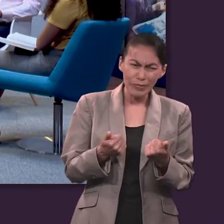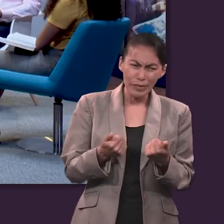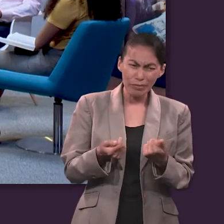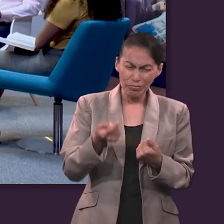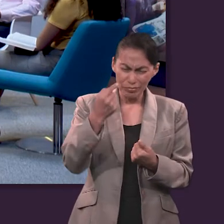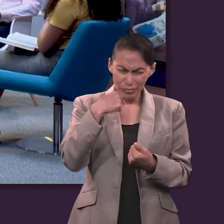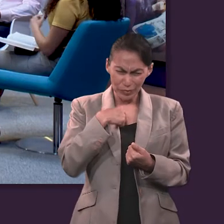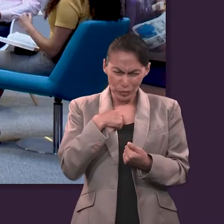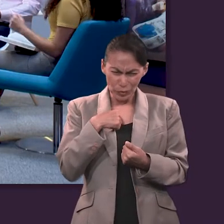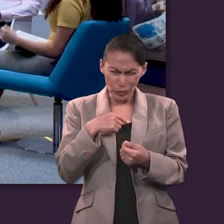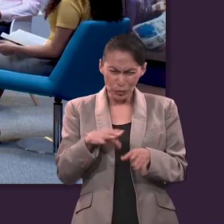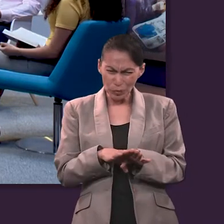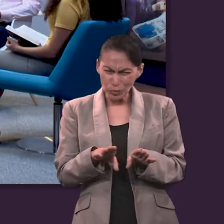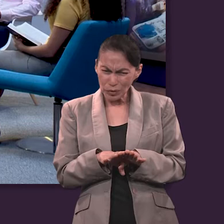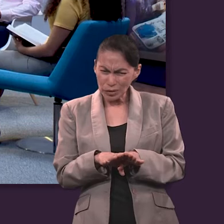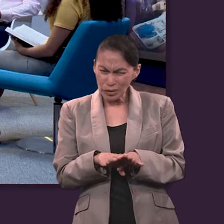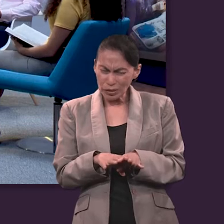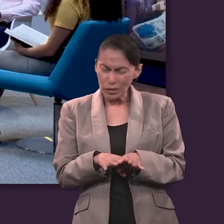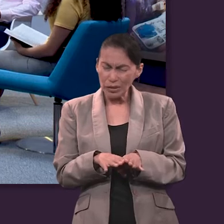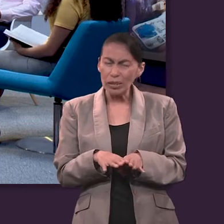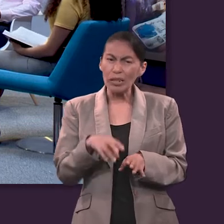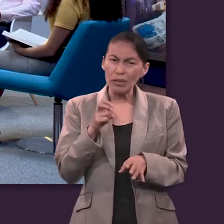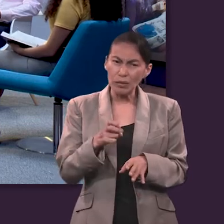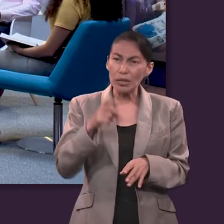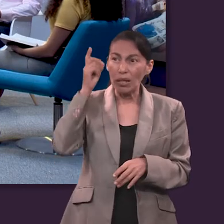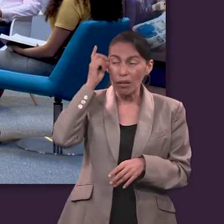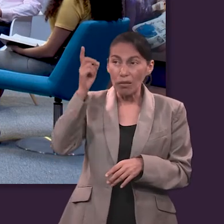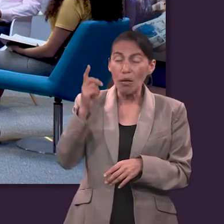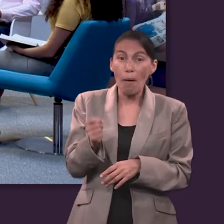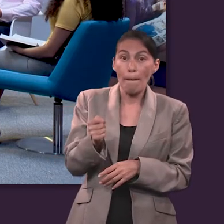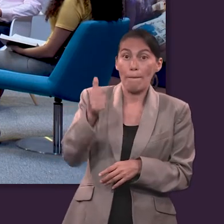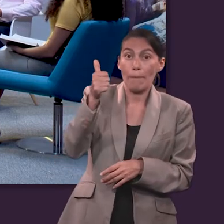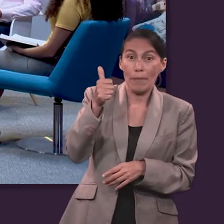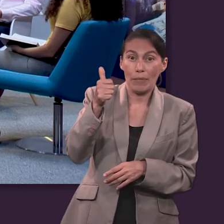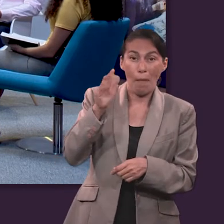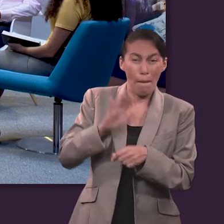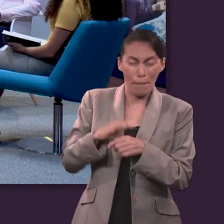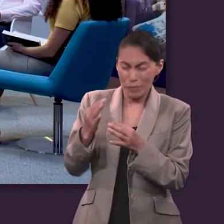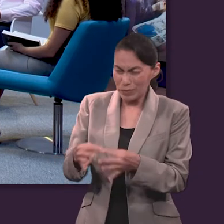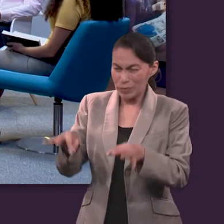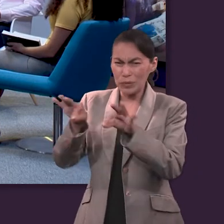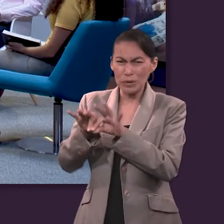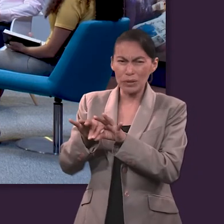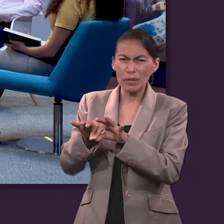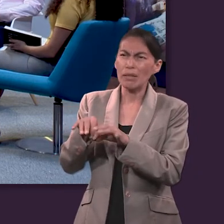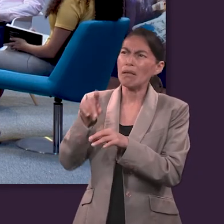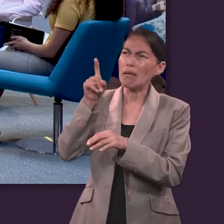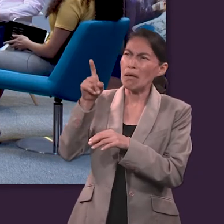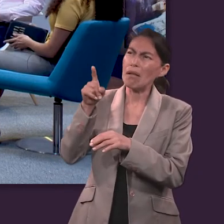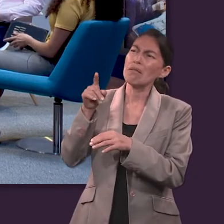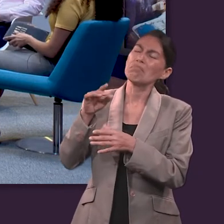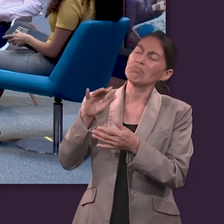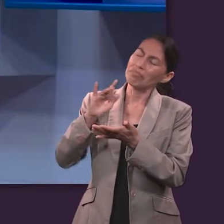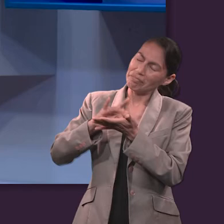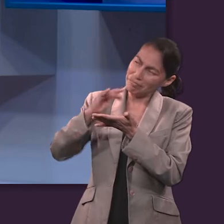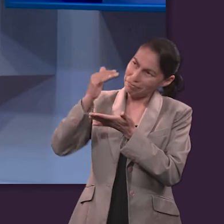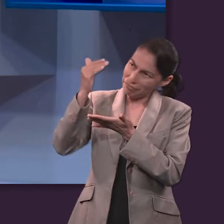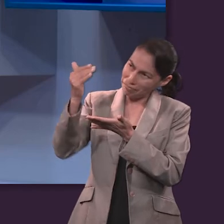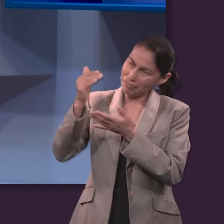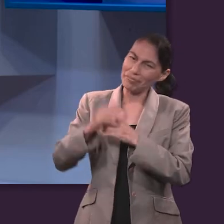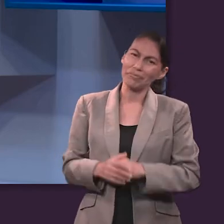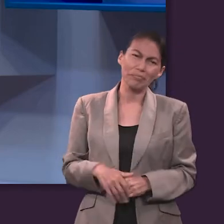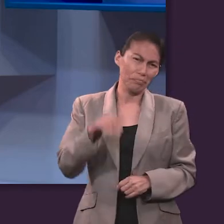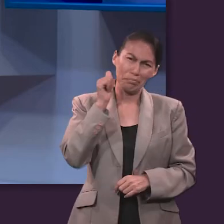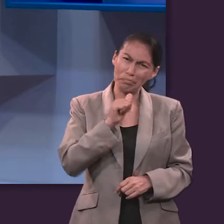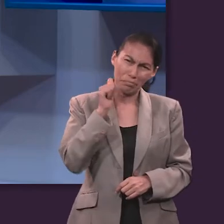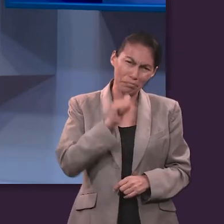Dios en centro, porque siempre vamos a tener razones de ser agradecidos con Él. Muy bien, muchas gracias. Ahora